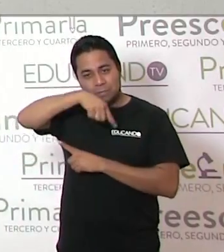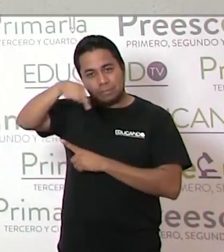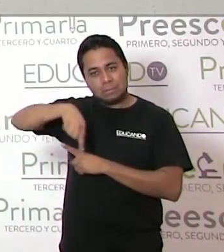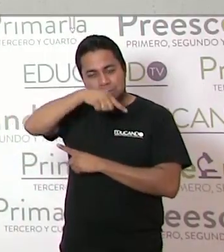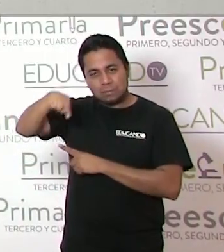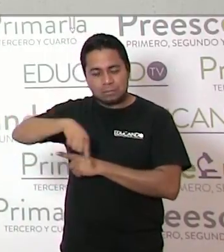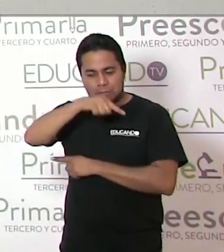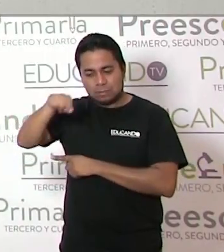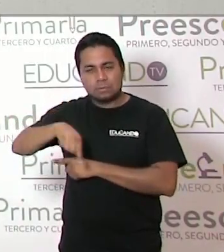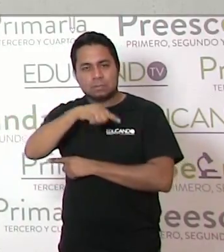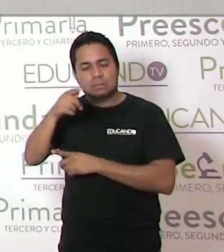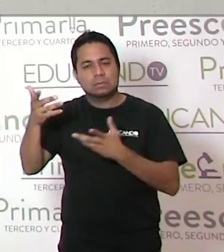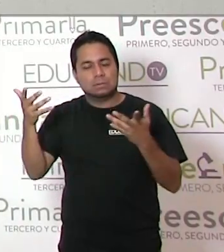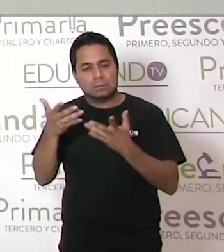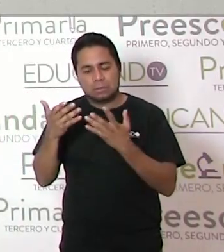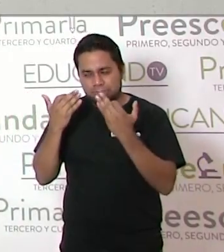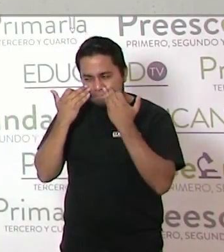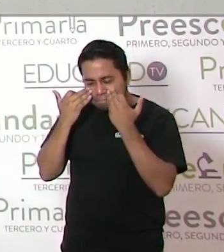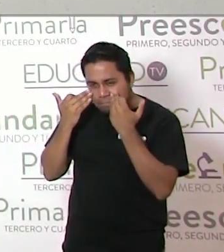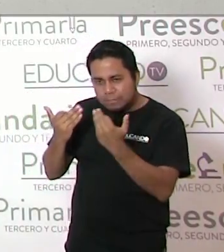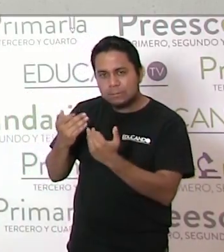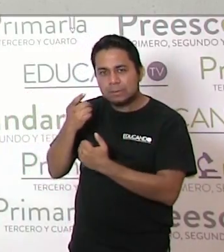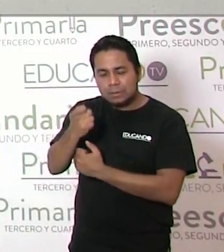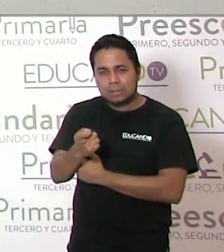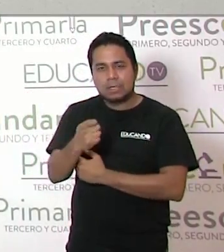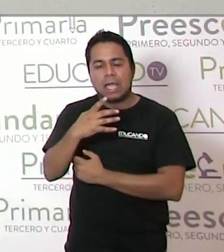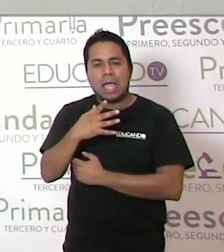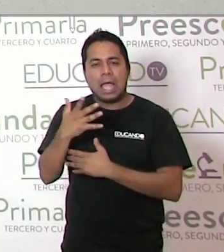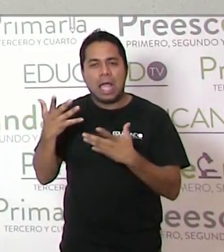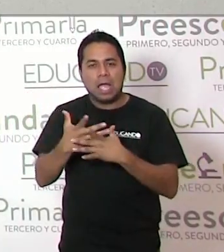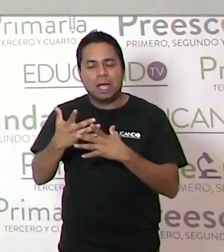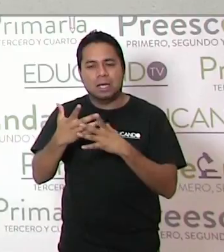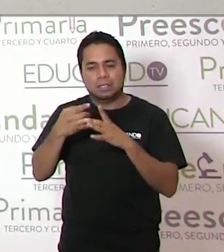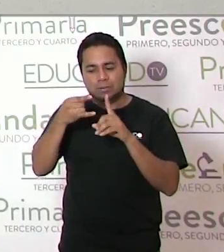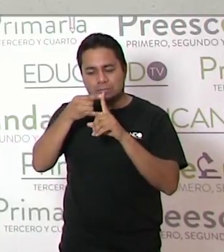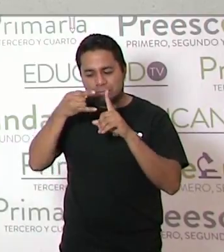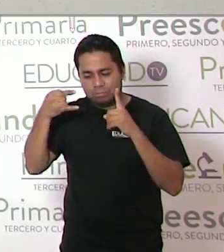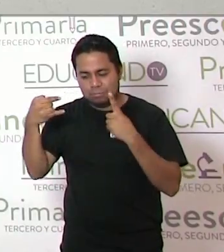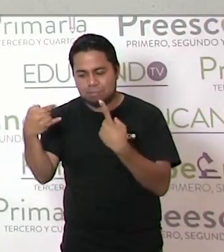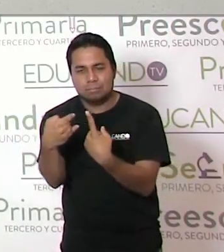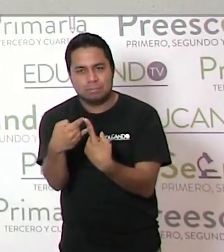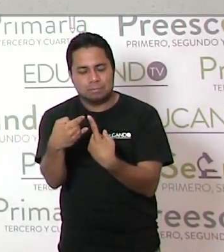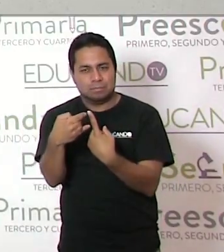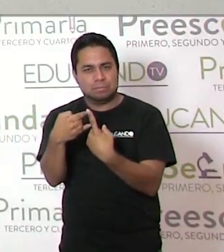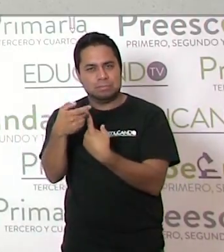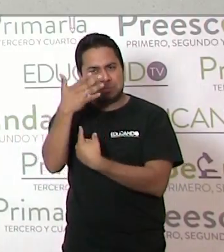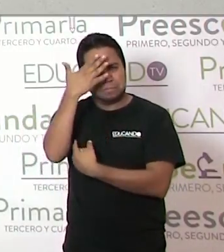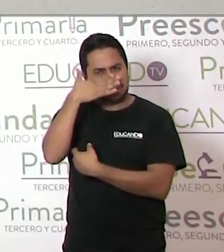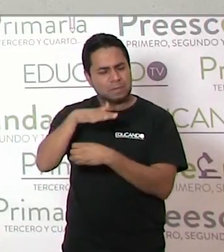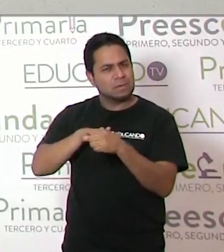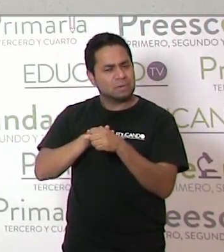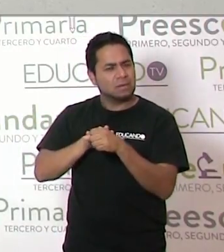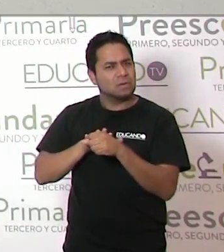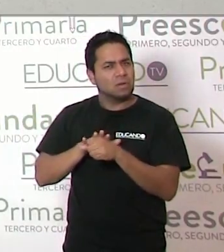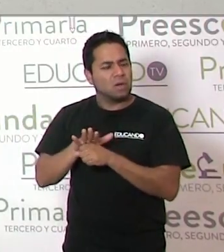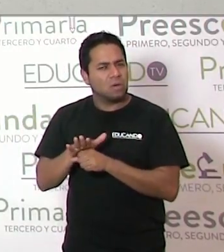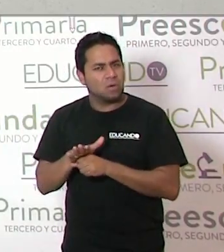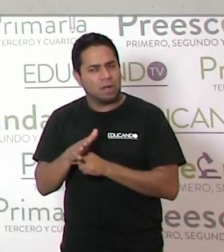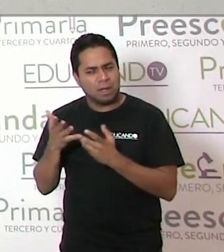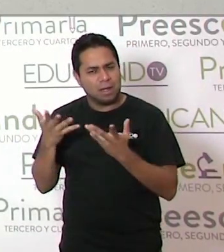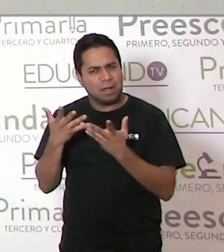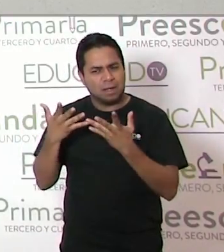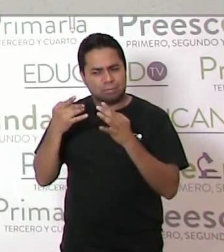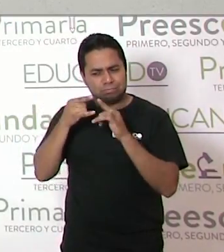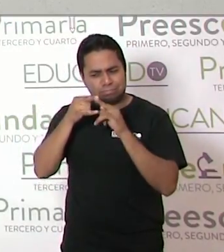va a generar un cuerpo. ¿Tú te imaginas qué cuerpo se